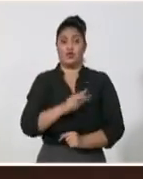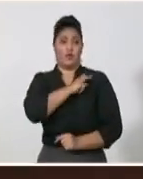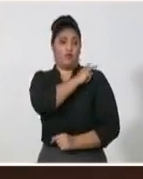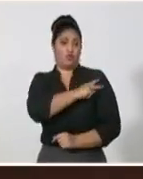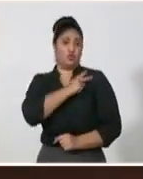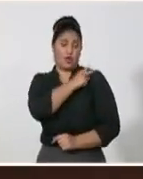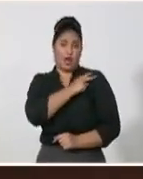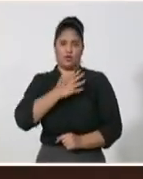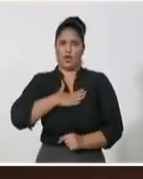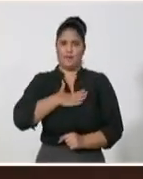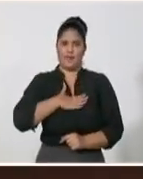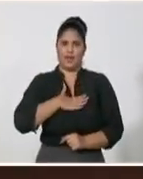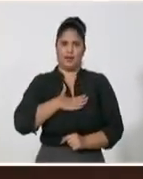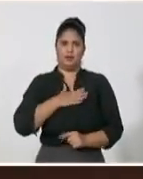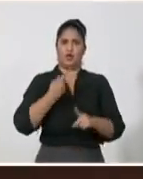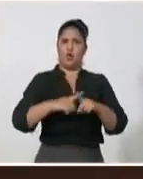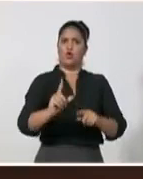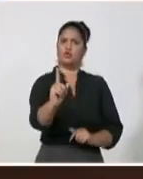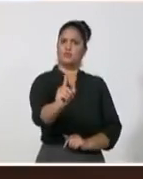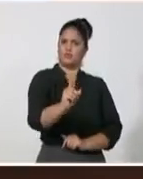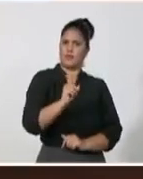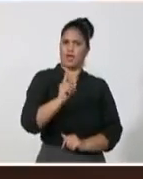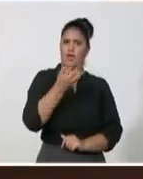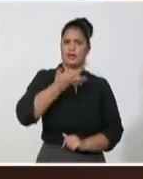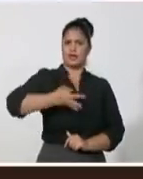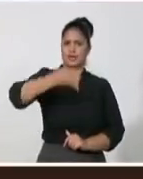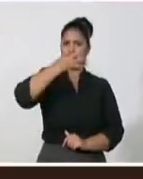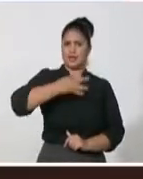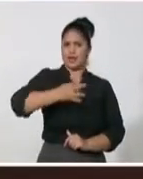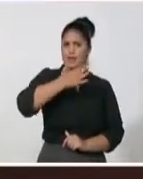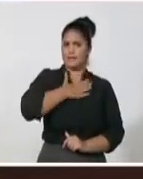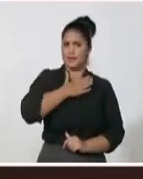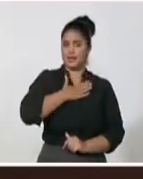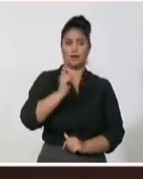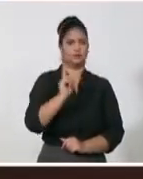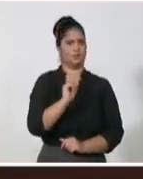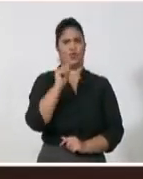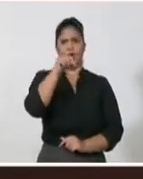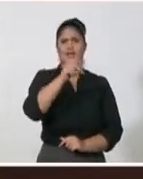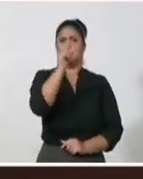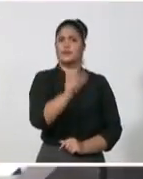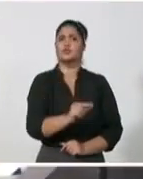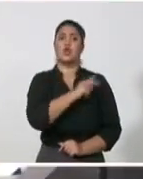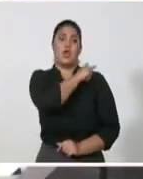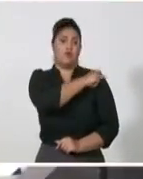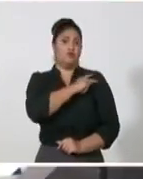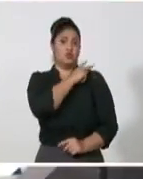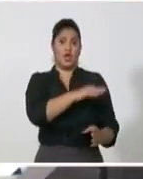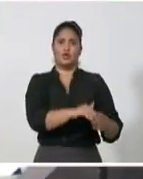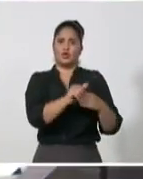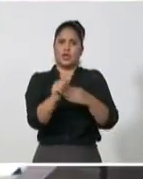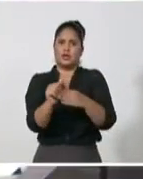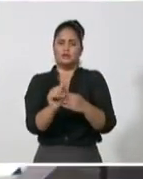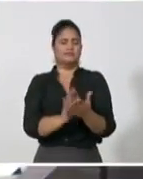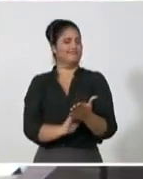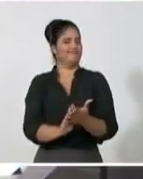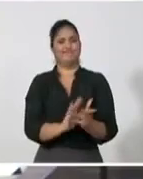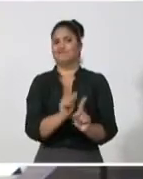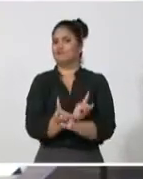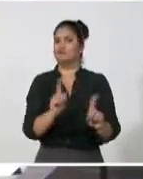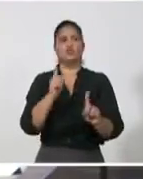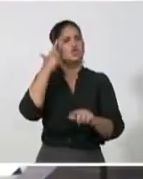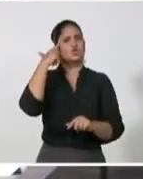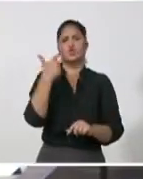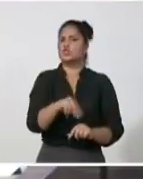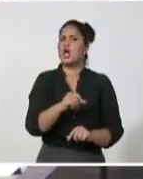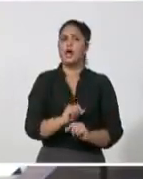desde otro lugar, le diga lo que tiene que hacer. Ese no es ni líder ni escuadro. Es un cumple tarea, pero ese no está aportando, ese